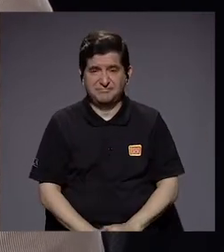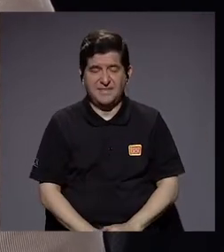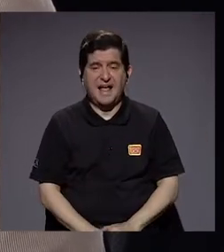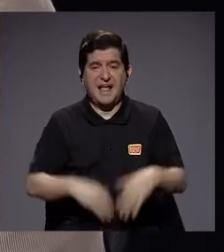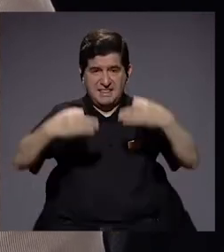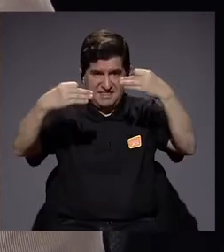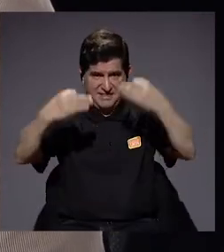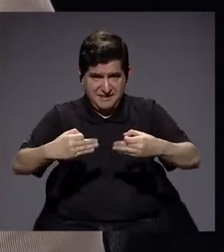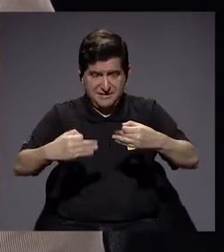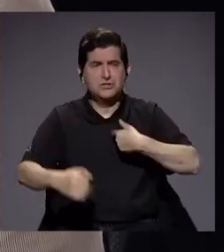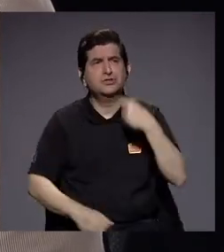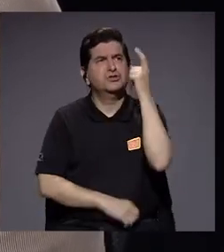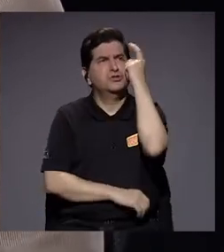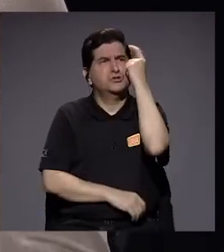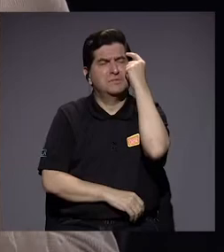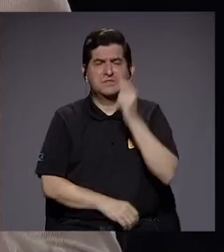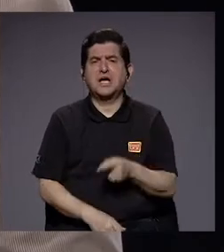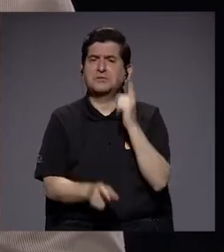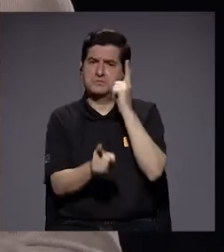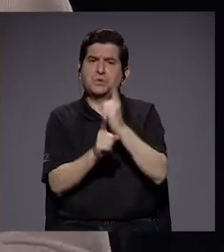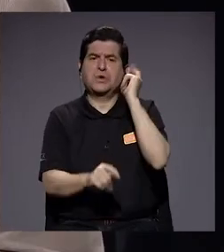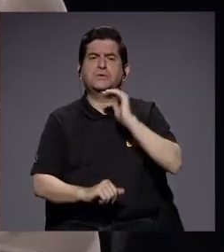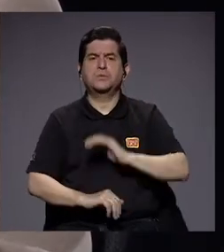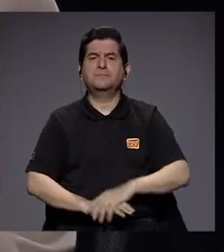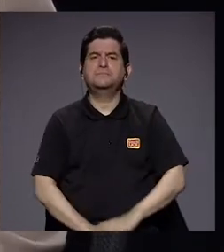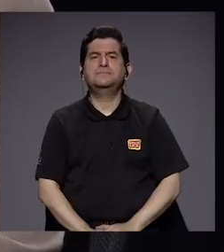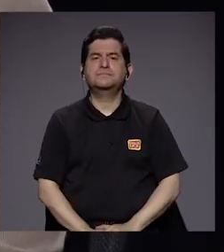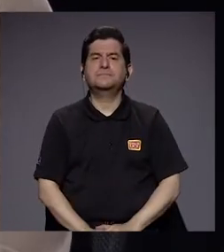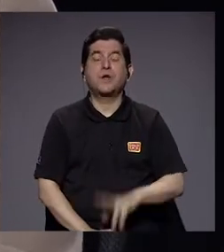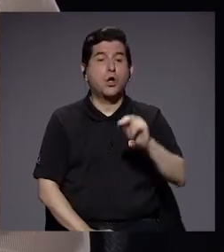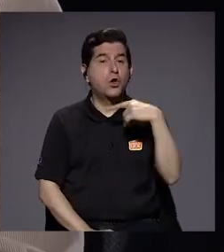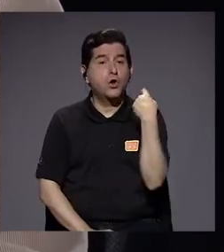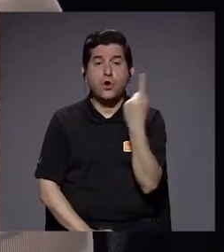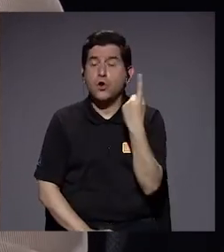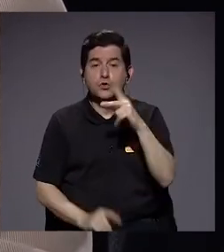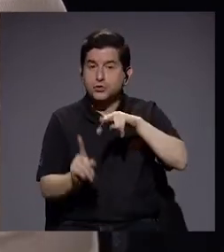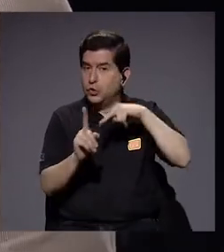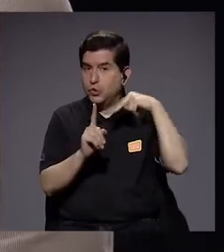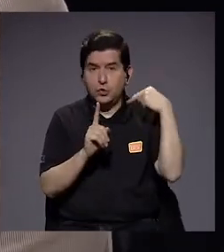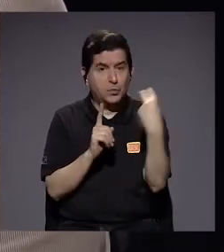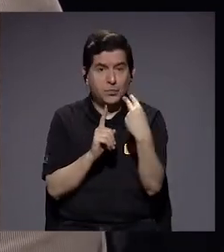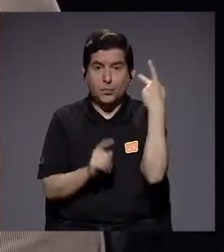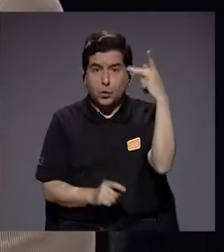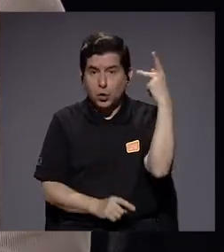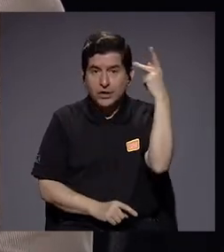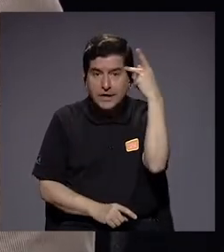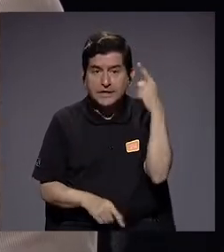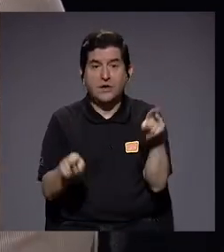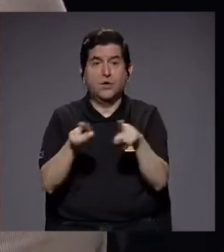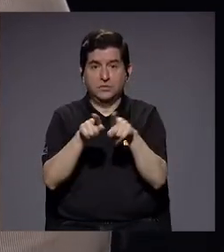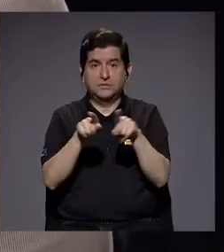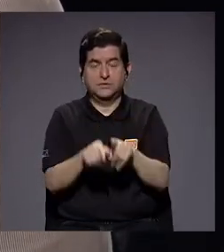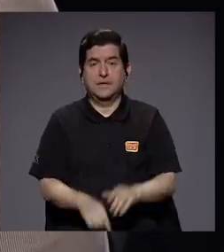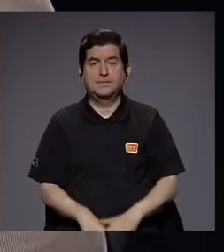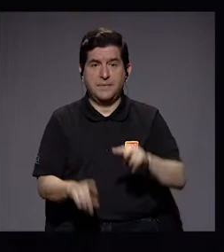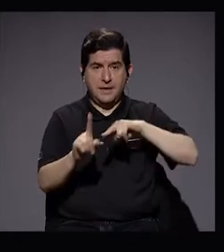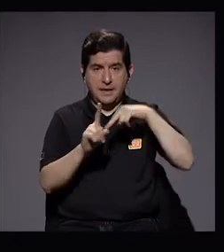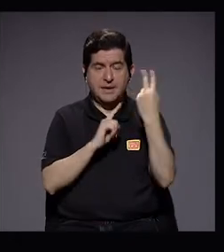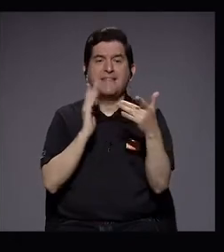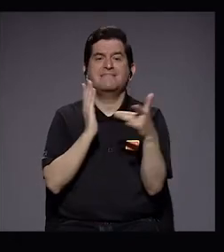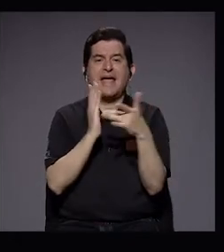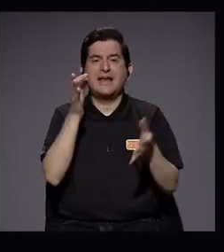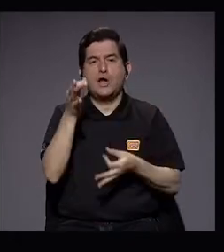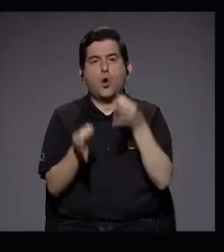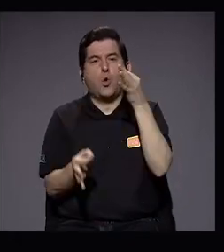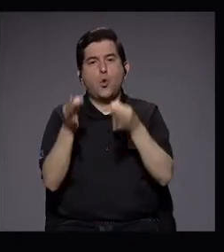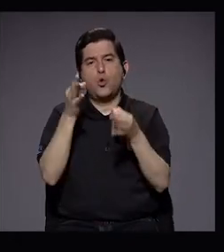Pues no solamente desde el punto de vista político, sino también incluso desde el punto de vista técnico-jurídico, que eso no estaba correcto. Entonces, pero